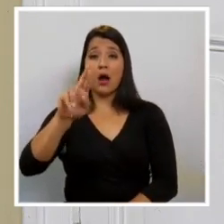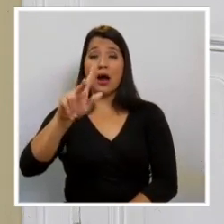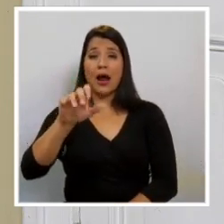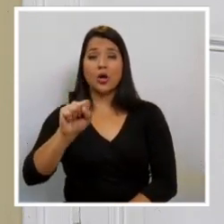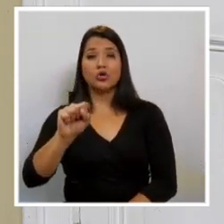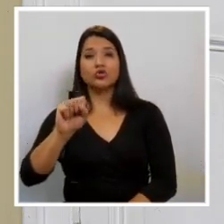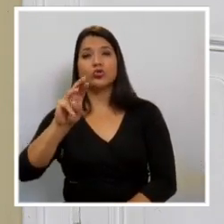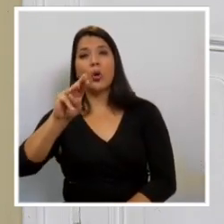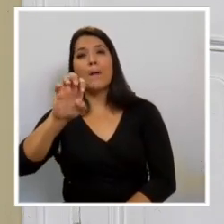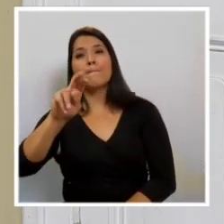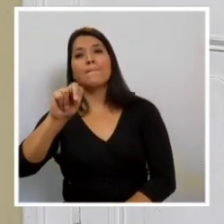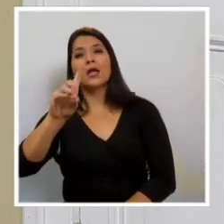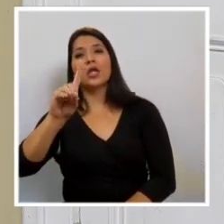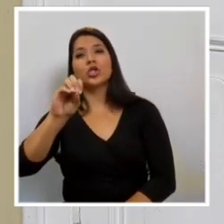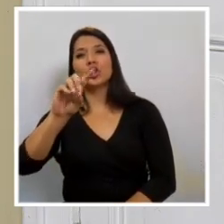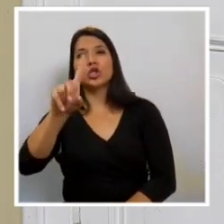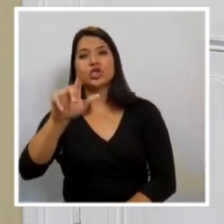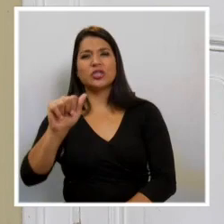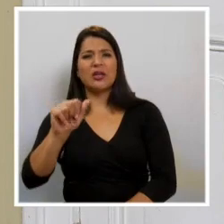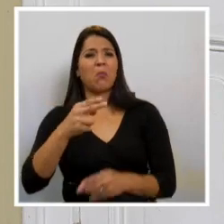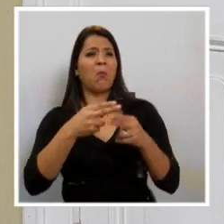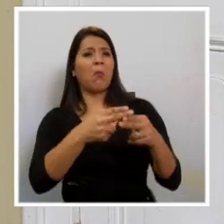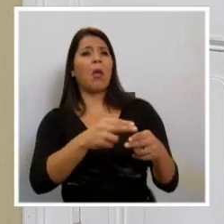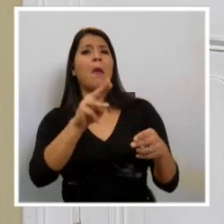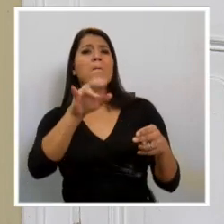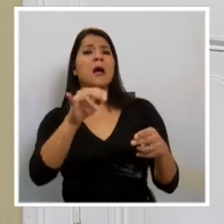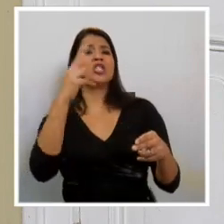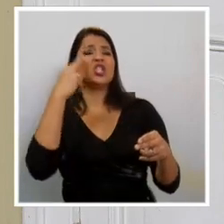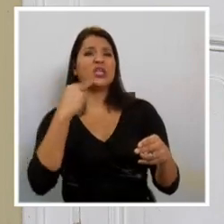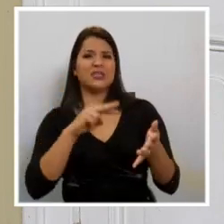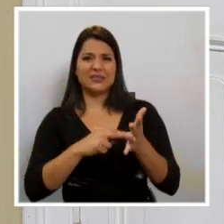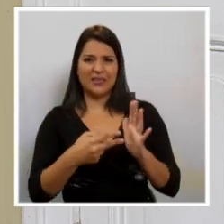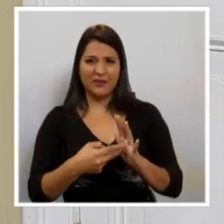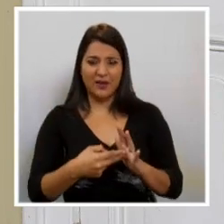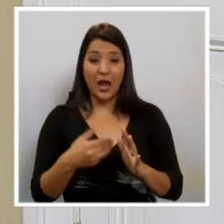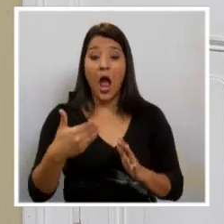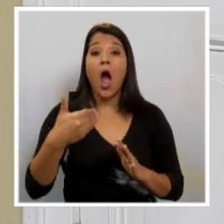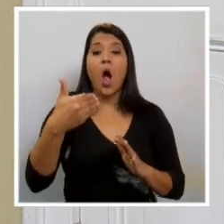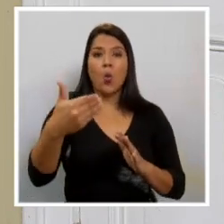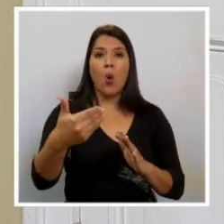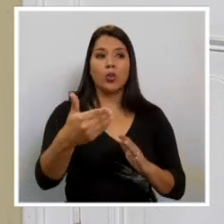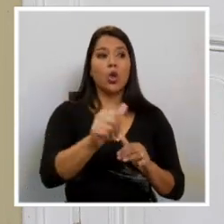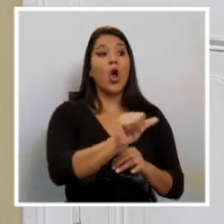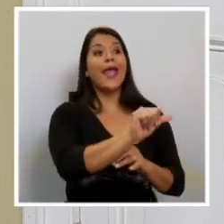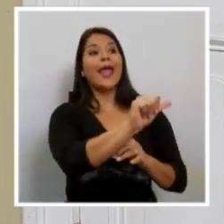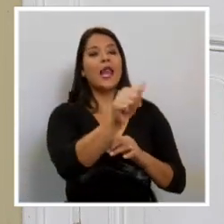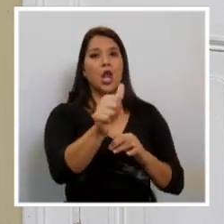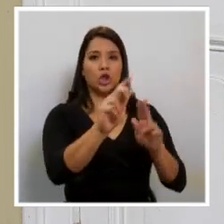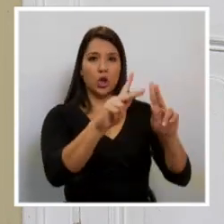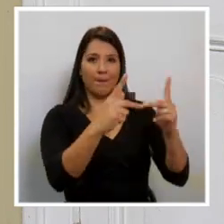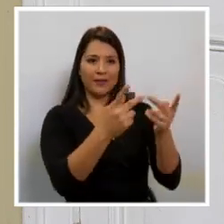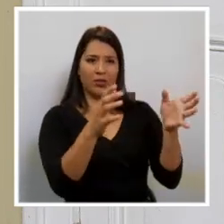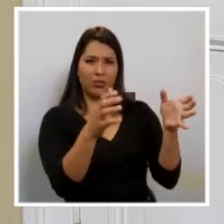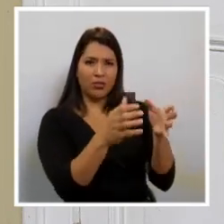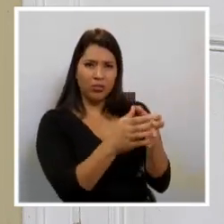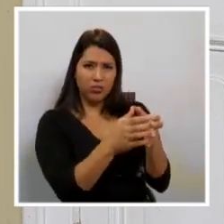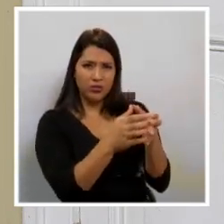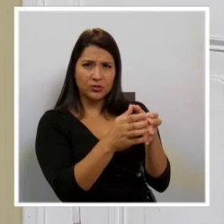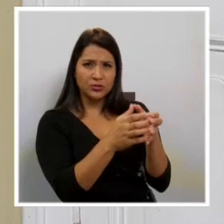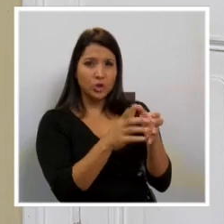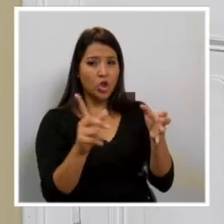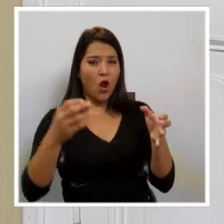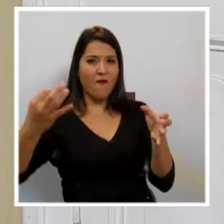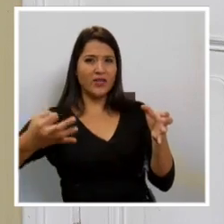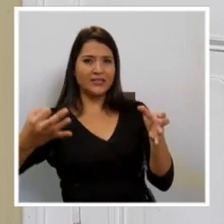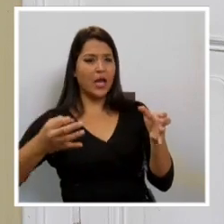Negro. Mayo Negro, para efectos históricos, era cuando la oposición lograba la presidencia del Congreso. Ya eso, de esas fechas